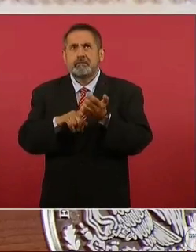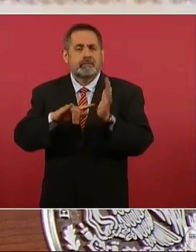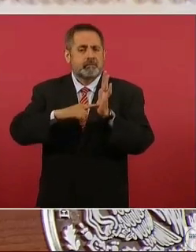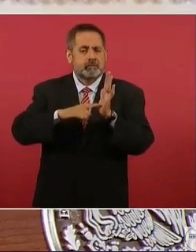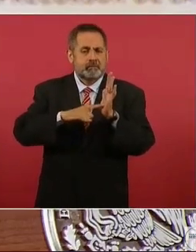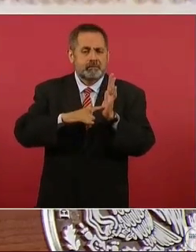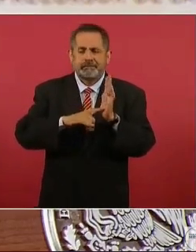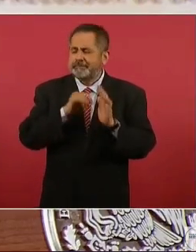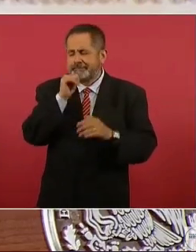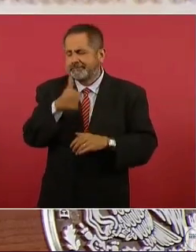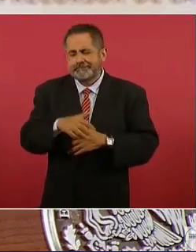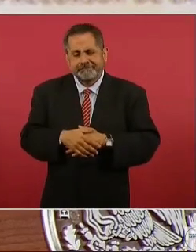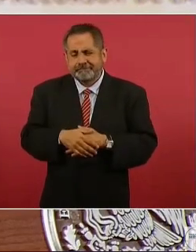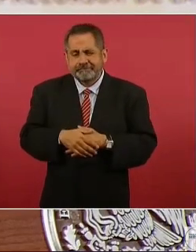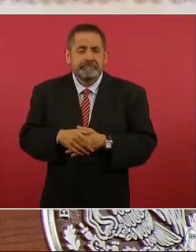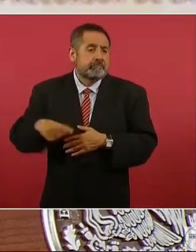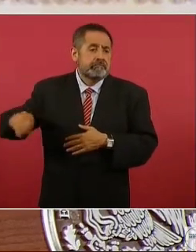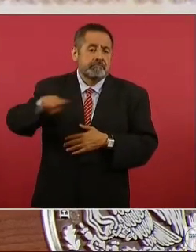porque la gente no quiere